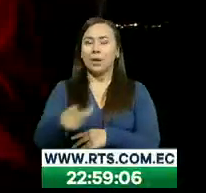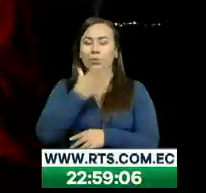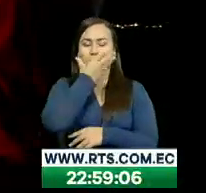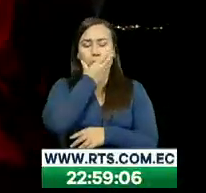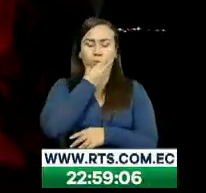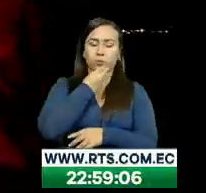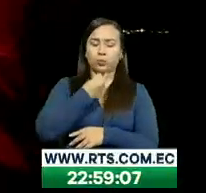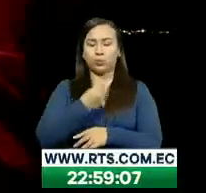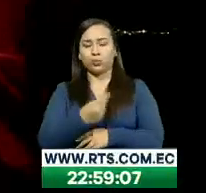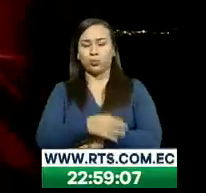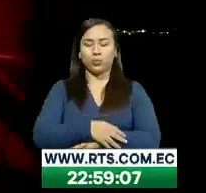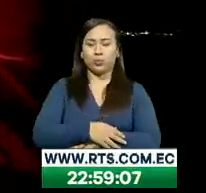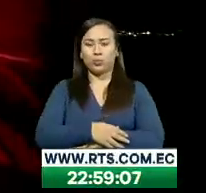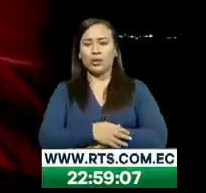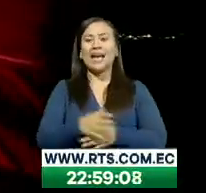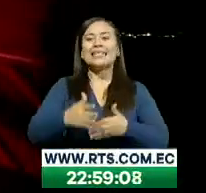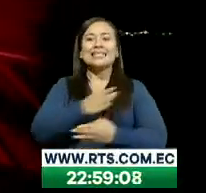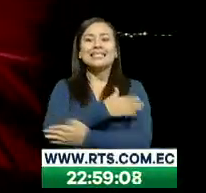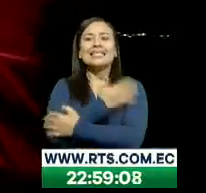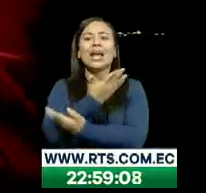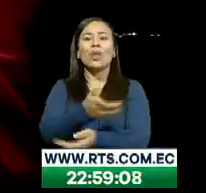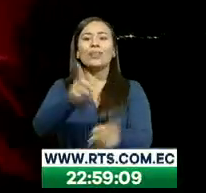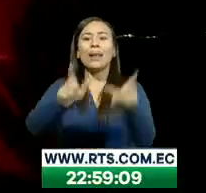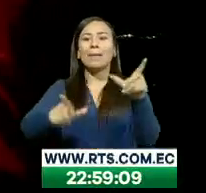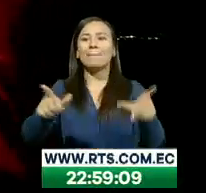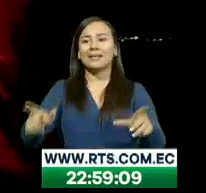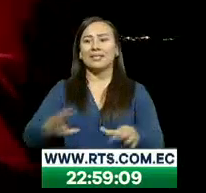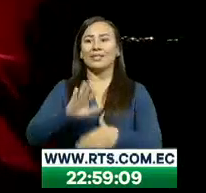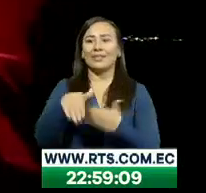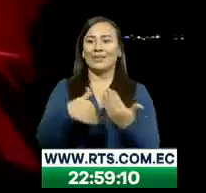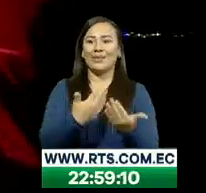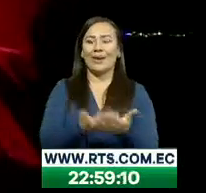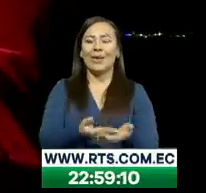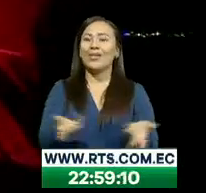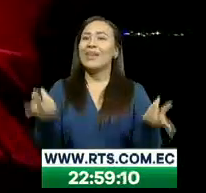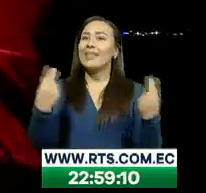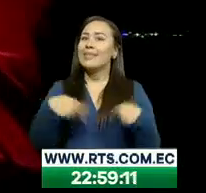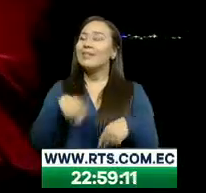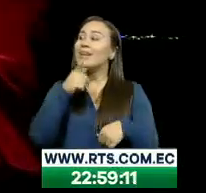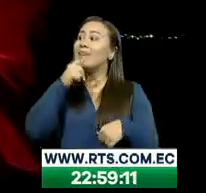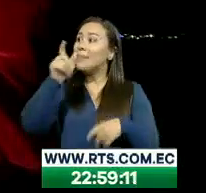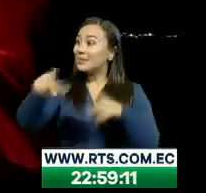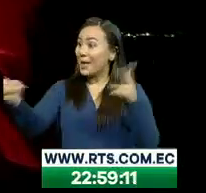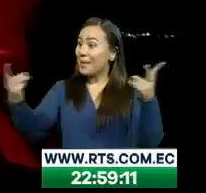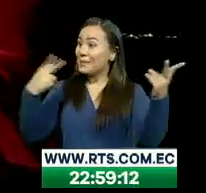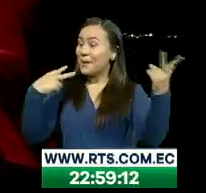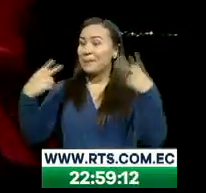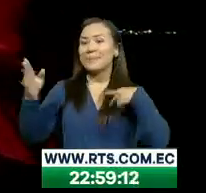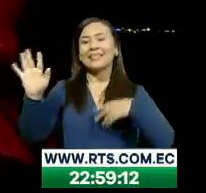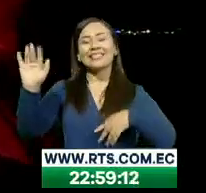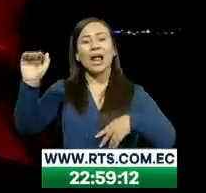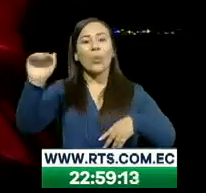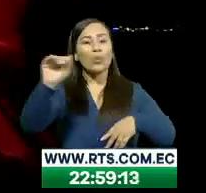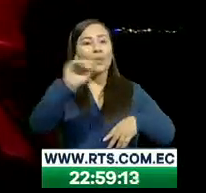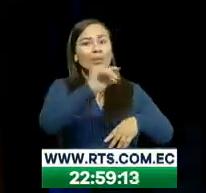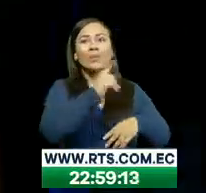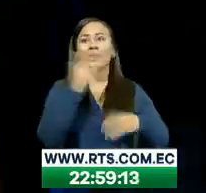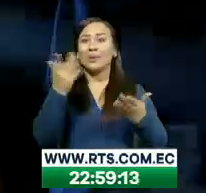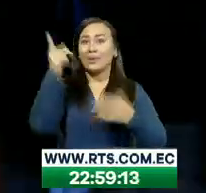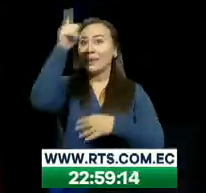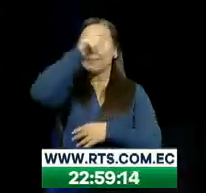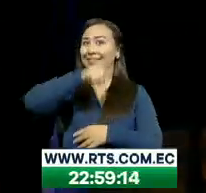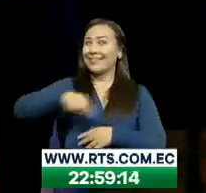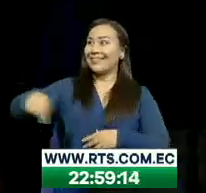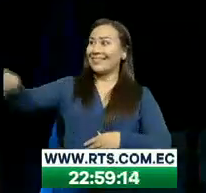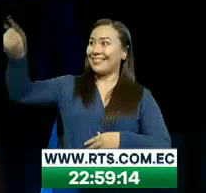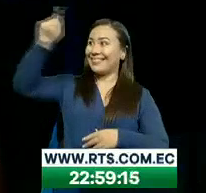Blanca saludó a los que estaban en la zona de juegos mecánicos y también a los que alcanzaban a divisar algo desde La Perla. Muy